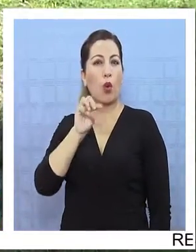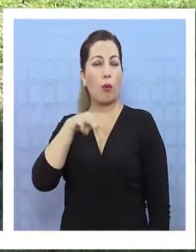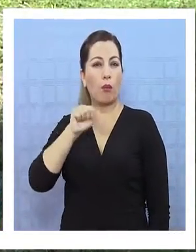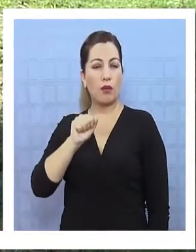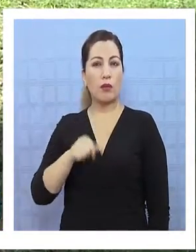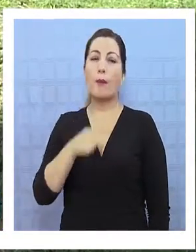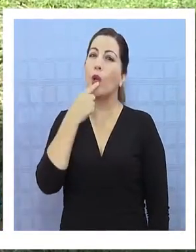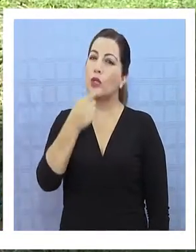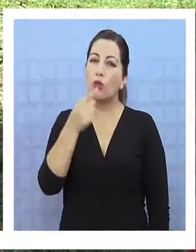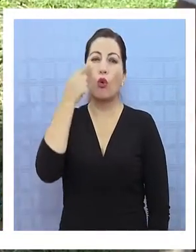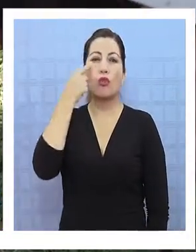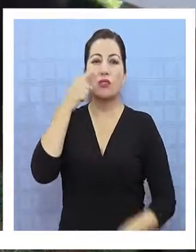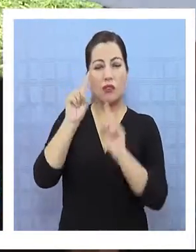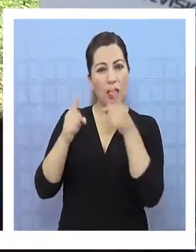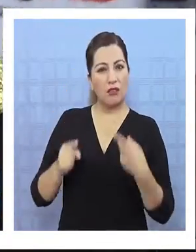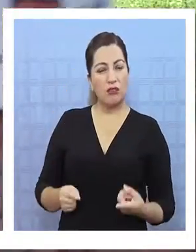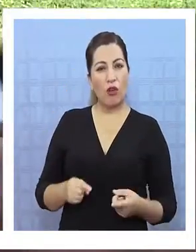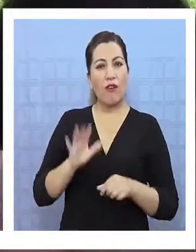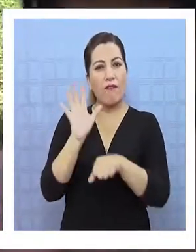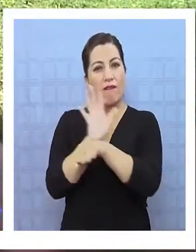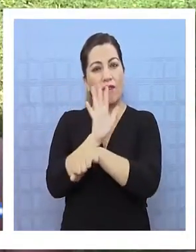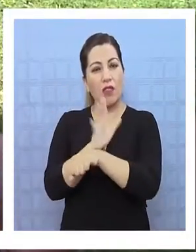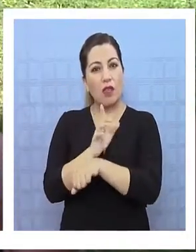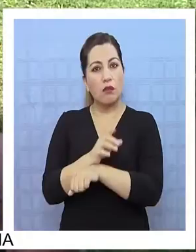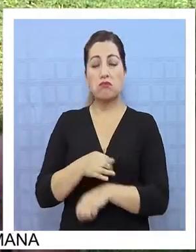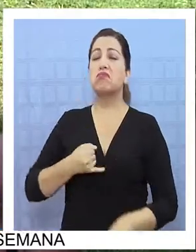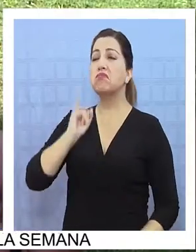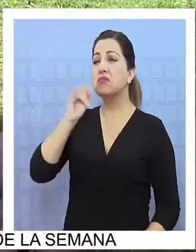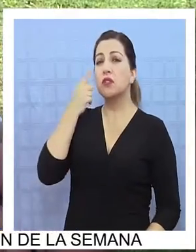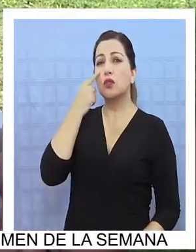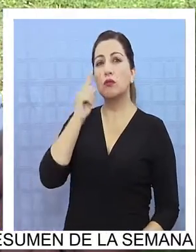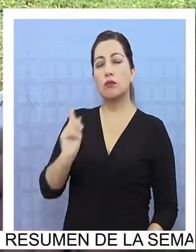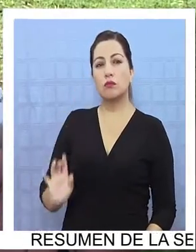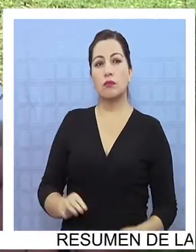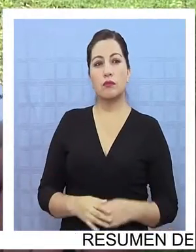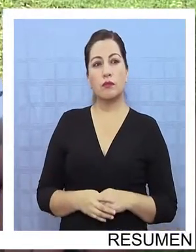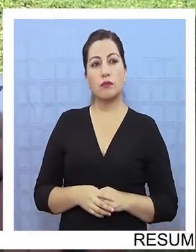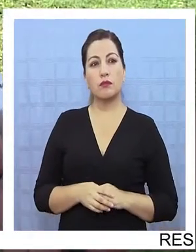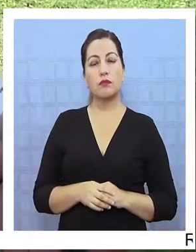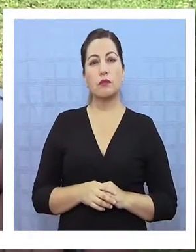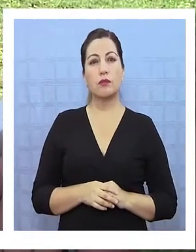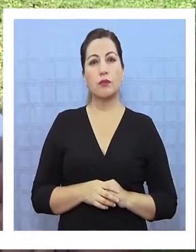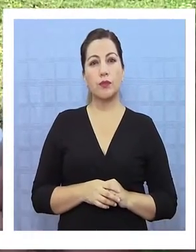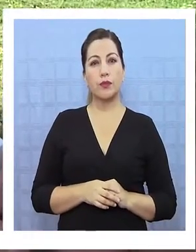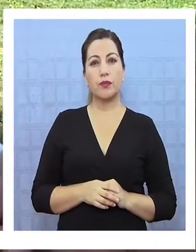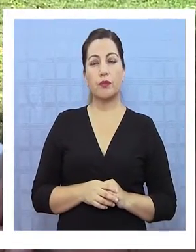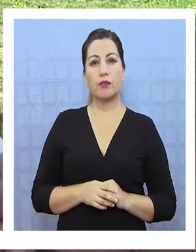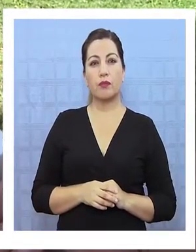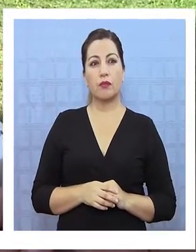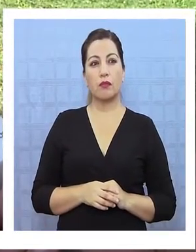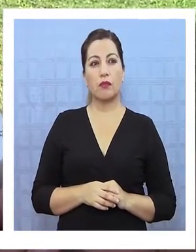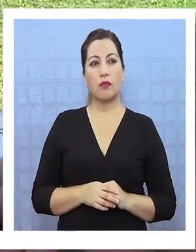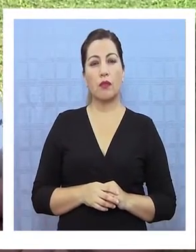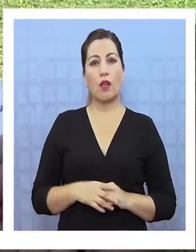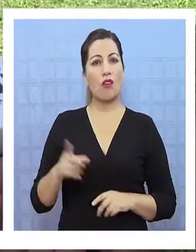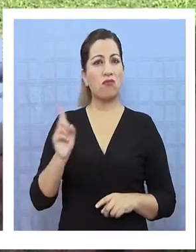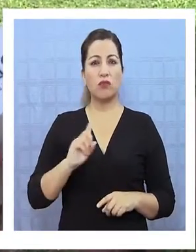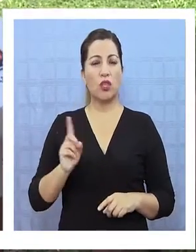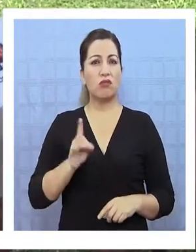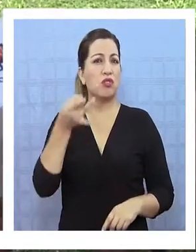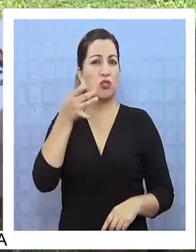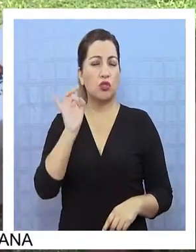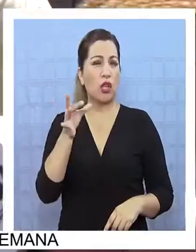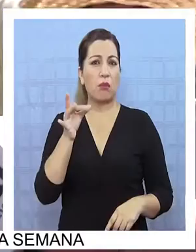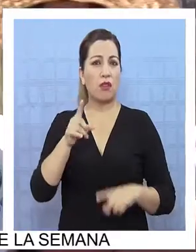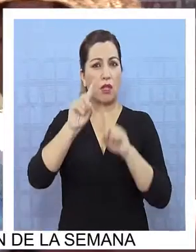¿Conoce sus canciones, sus videos? Sí. ¿Alguna que te guste más? No, ninguna especial, solo escucho